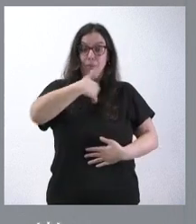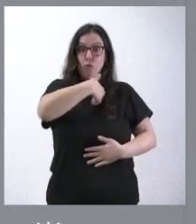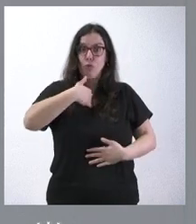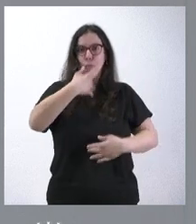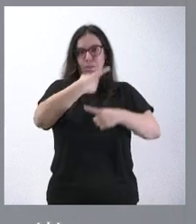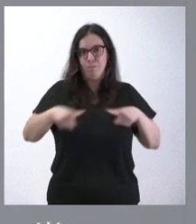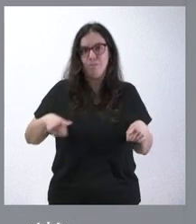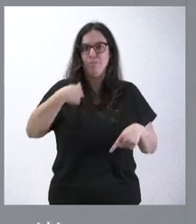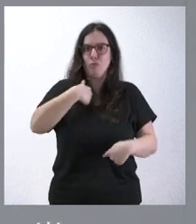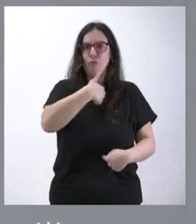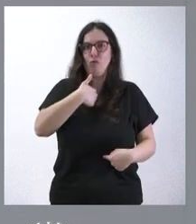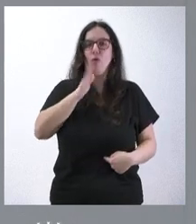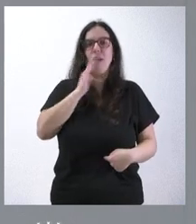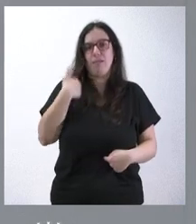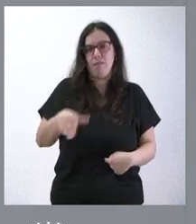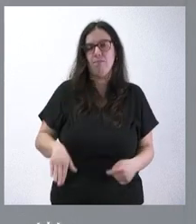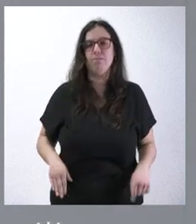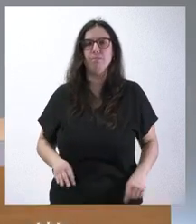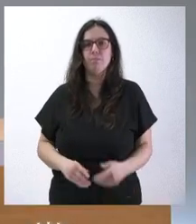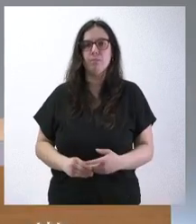dicho la que le he señalado